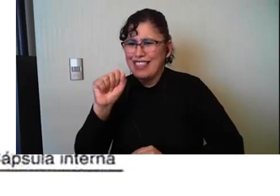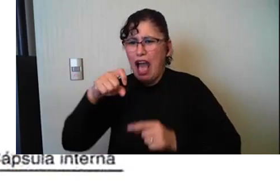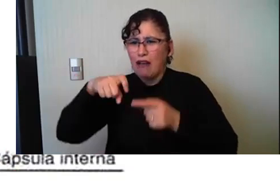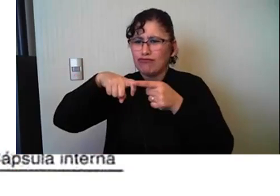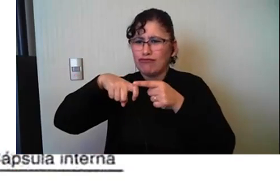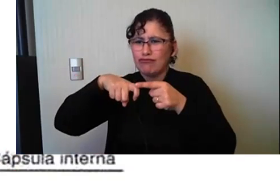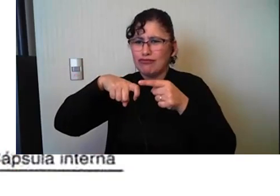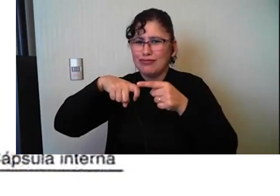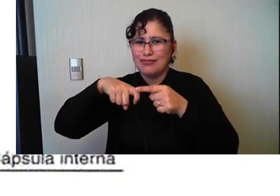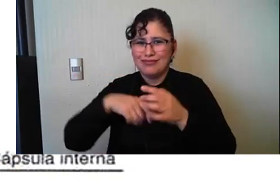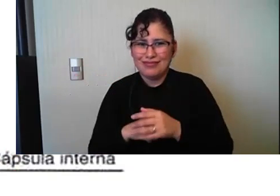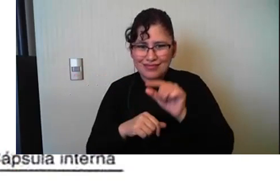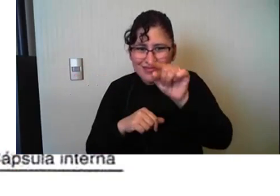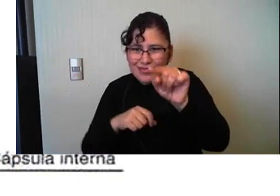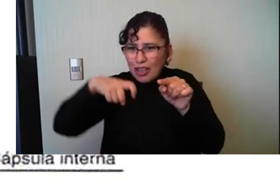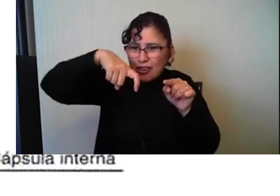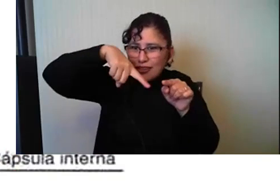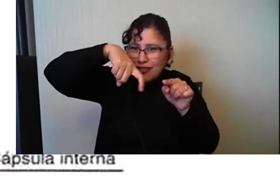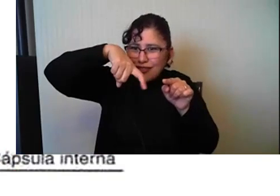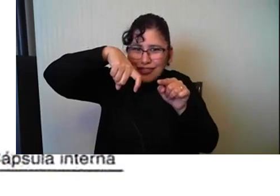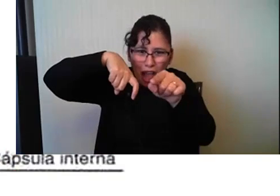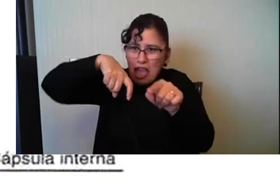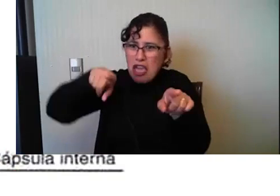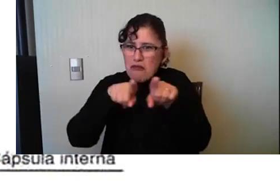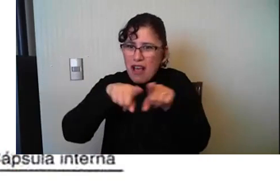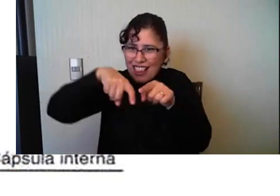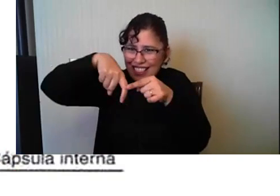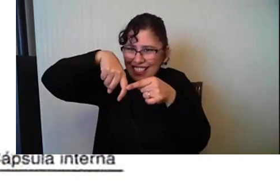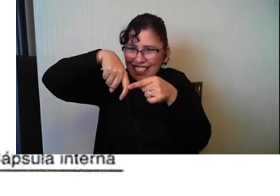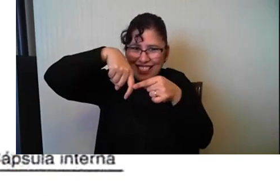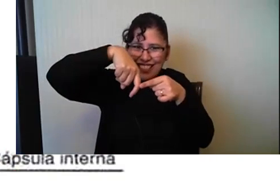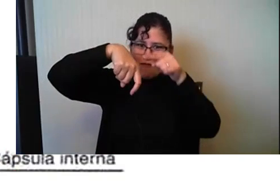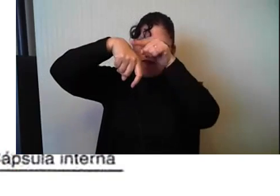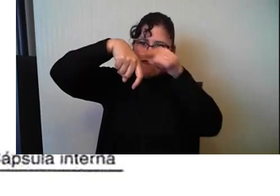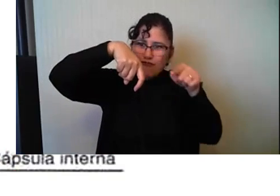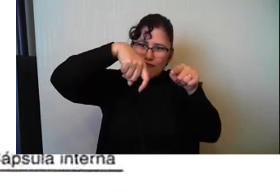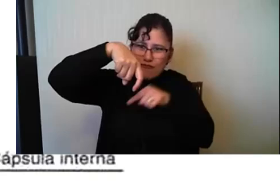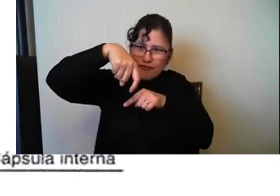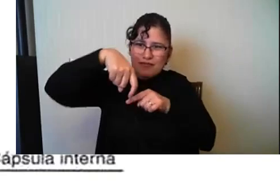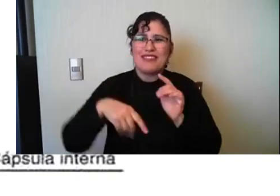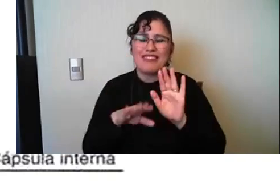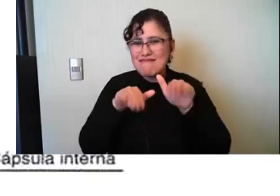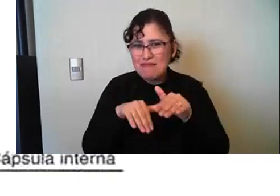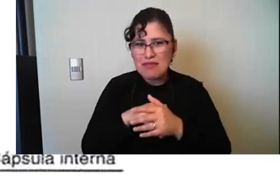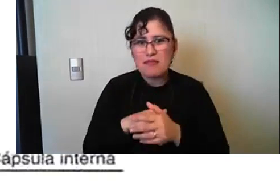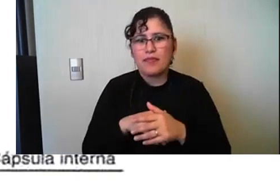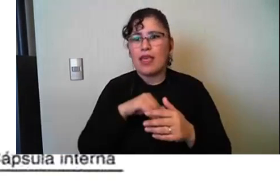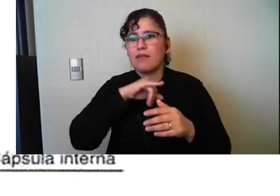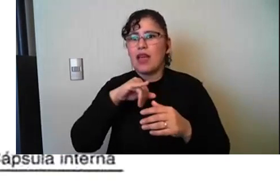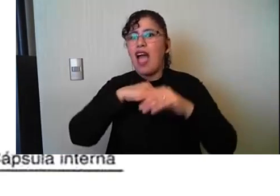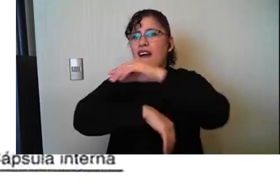ya que es en el ángulo donde se quiebran estas fibras, o sea, como que da la impresión que se doblaran, un brazo